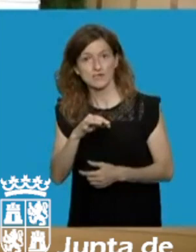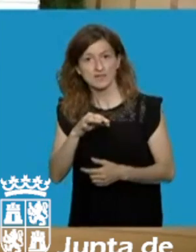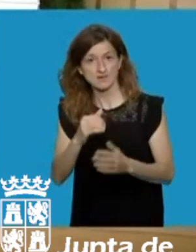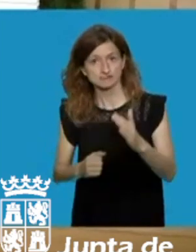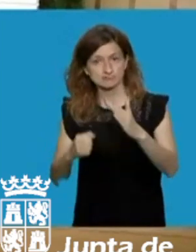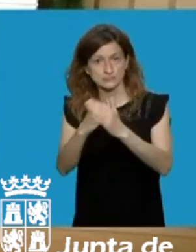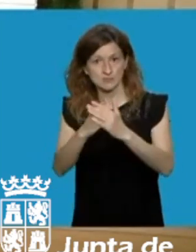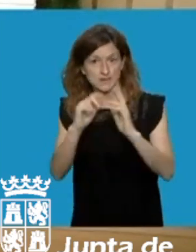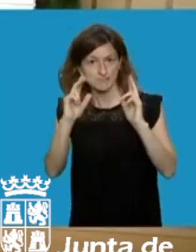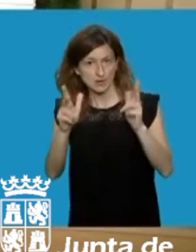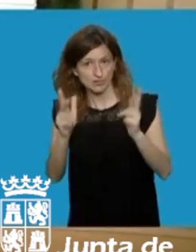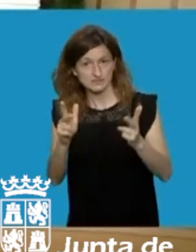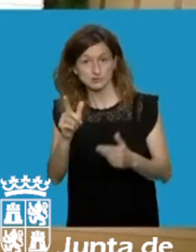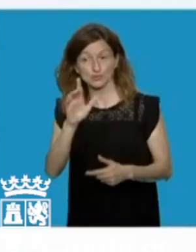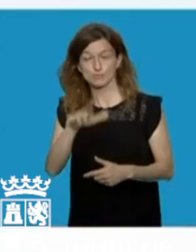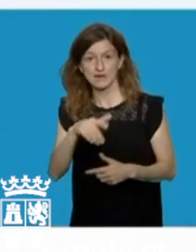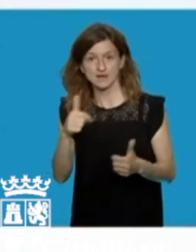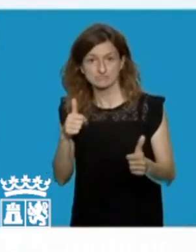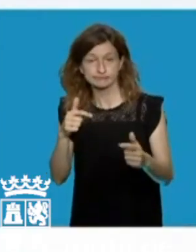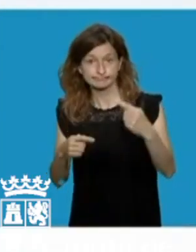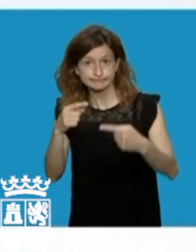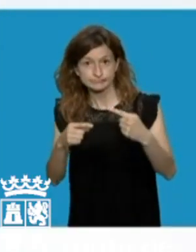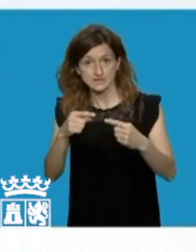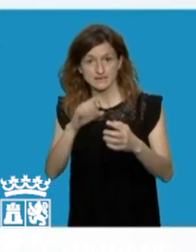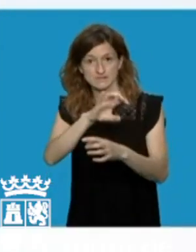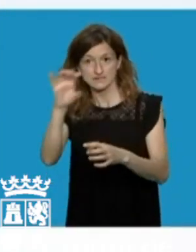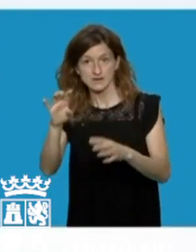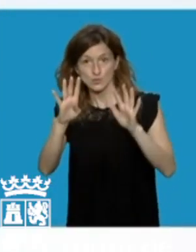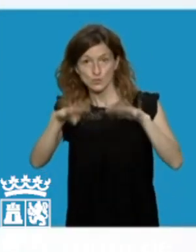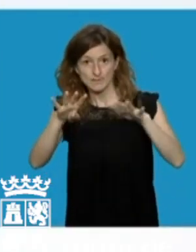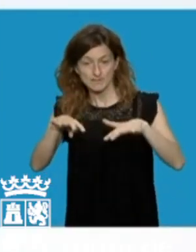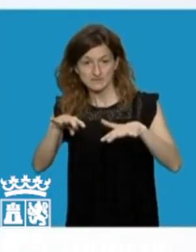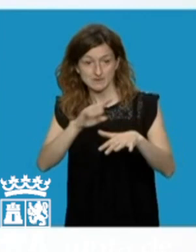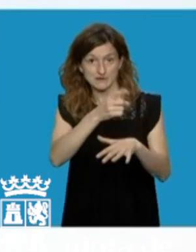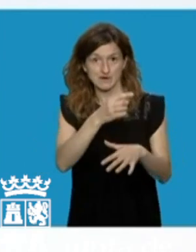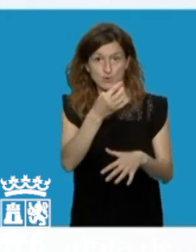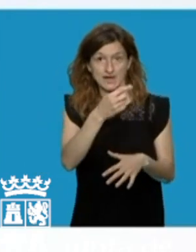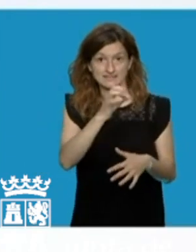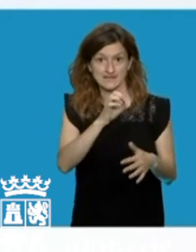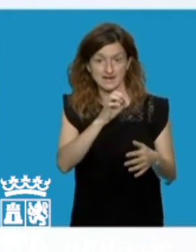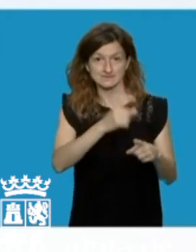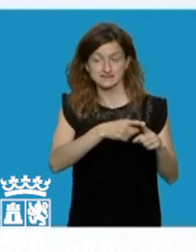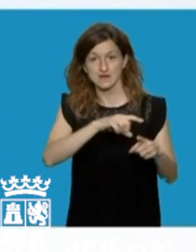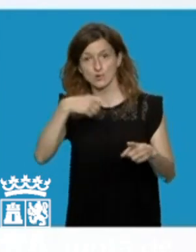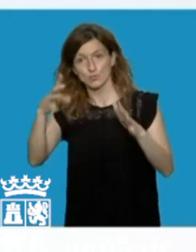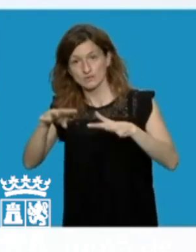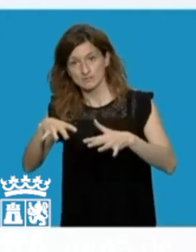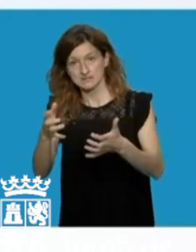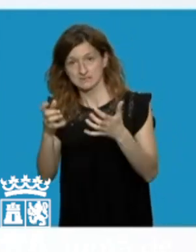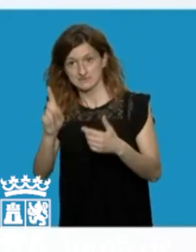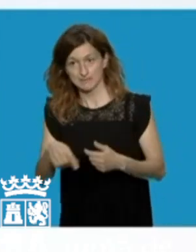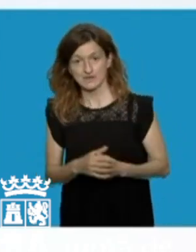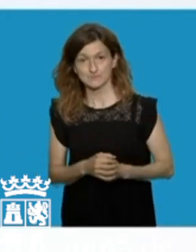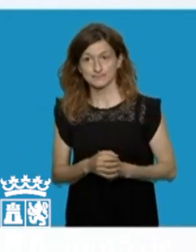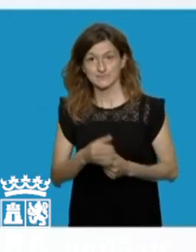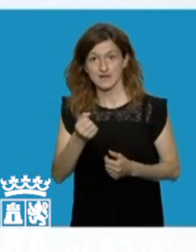élite del baloncesto tras haber revalidado su título continental 9 meses después de haberlo hecho en Atenas. Albano, si ya habíais